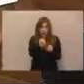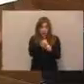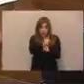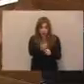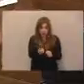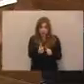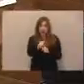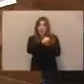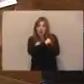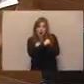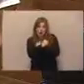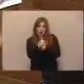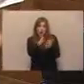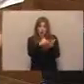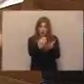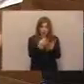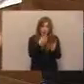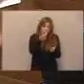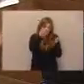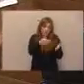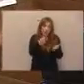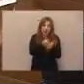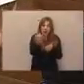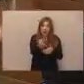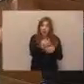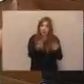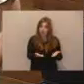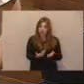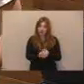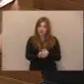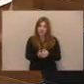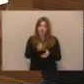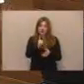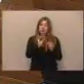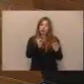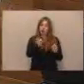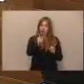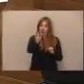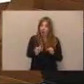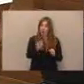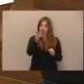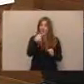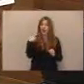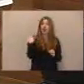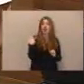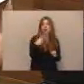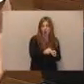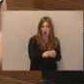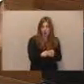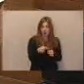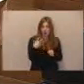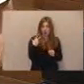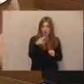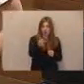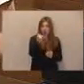estos demandantes. Pues bien, no solo esto, sino que además les nieguen